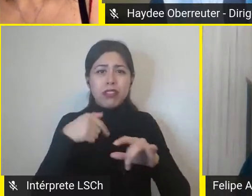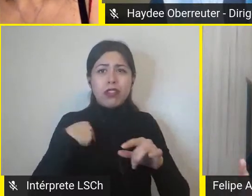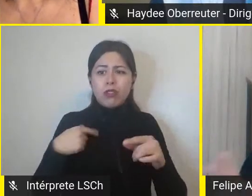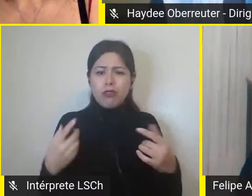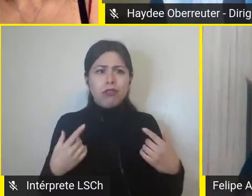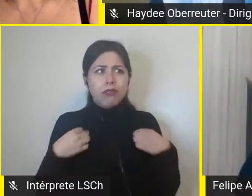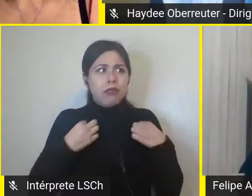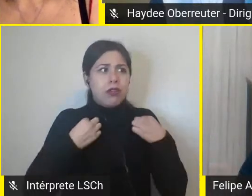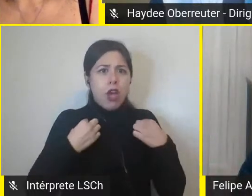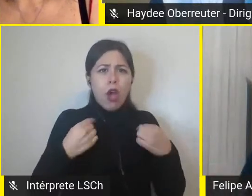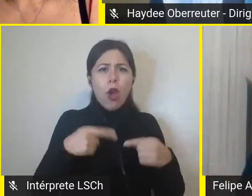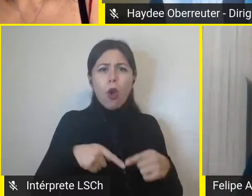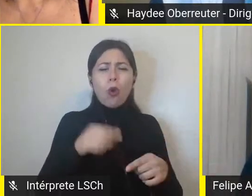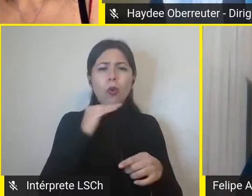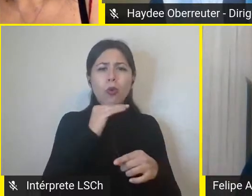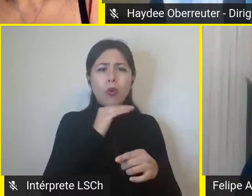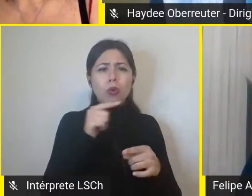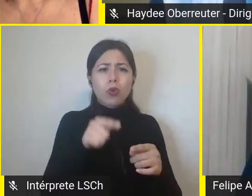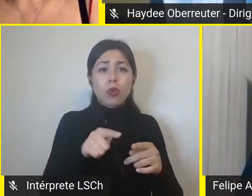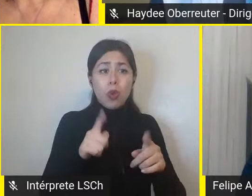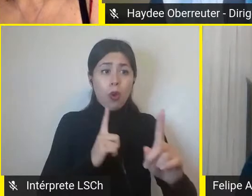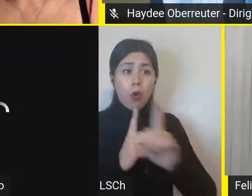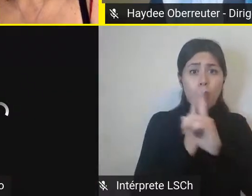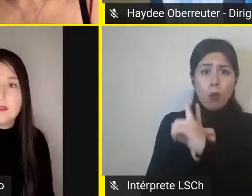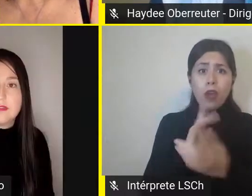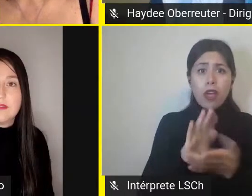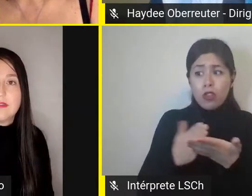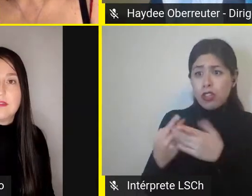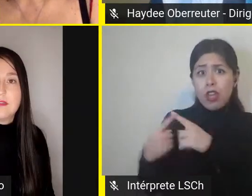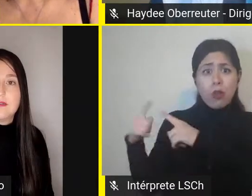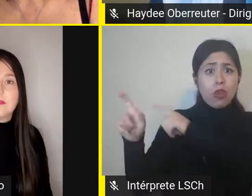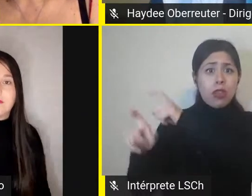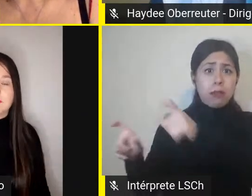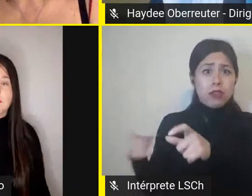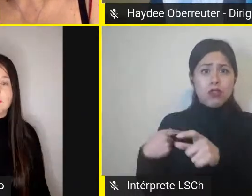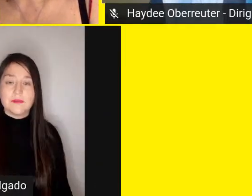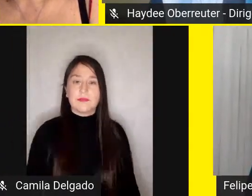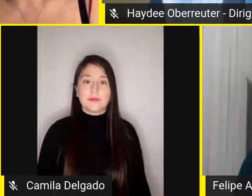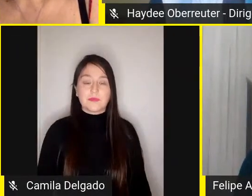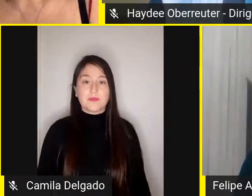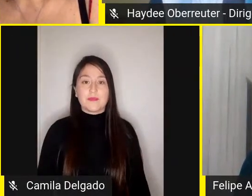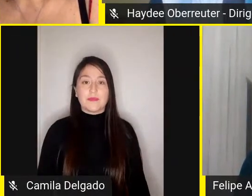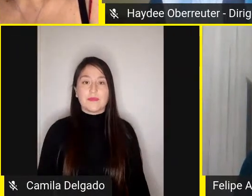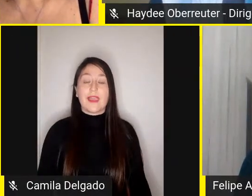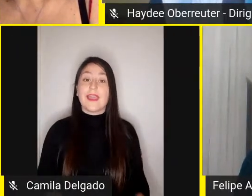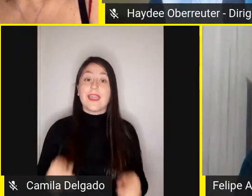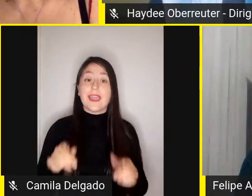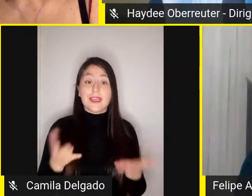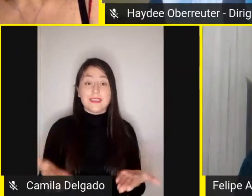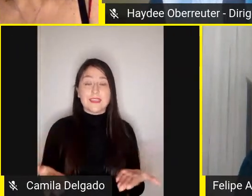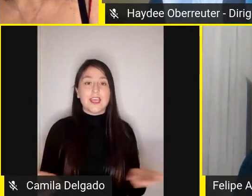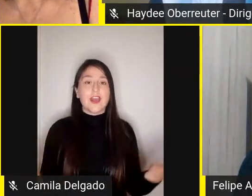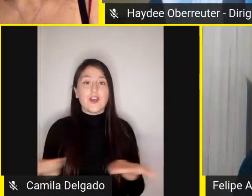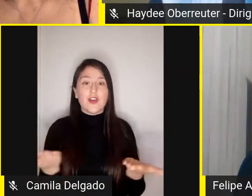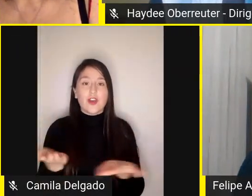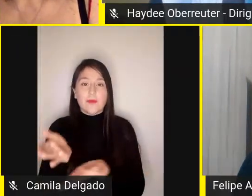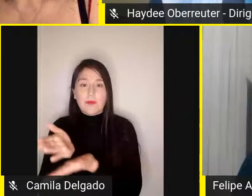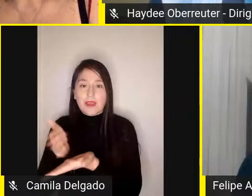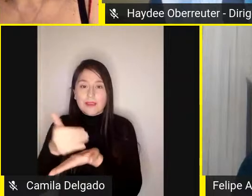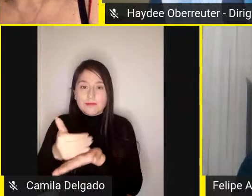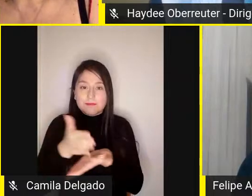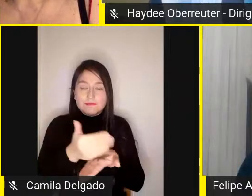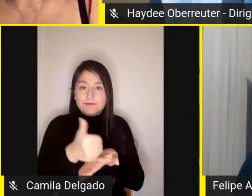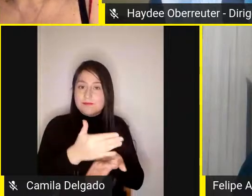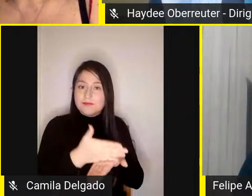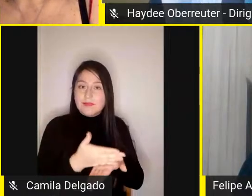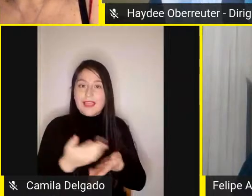encuentro con otros colegas del área de la salud y nos ponemos a ayudar a la gente que estaba siendo herida. Y así fue como nos fuimos organizando y terminamos generando